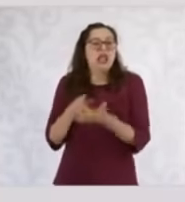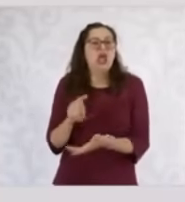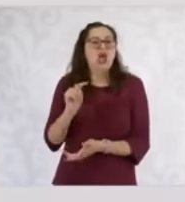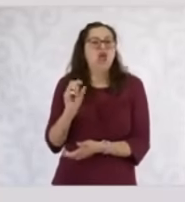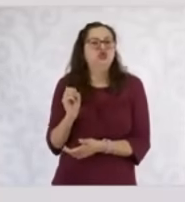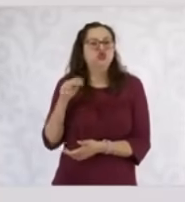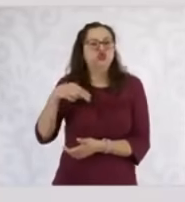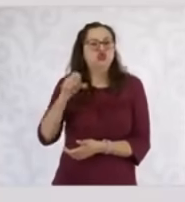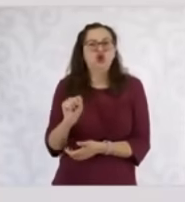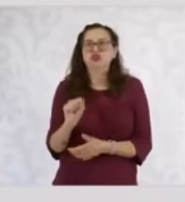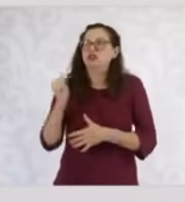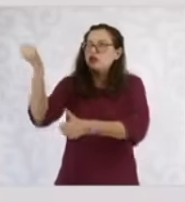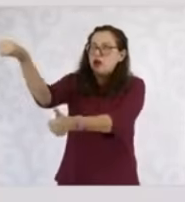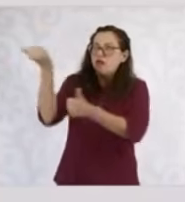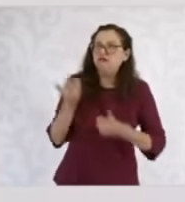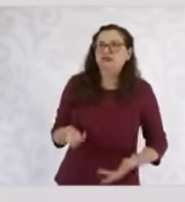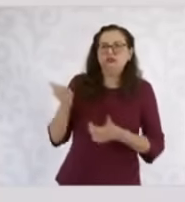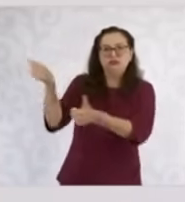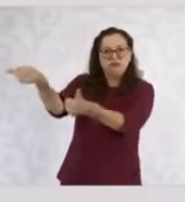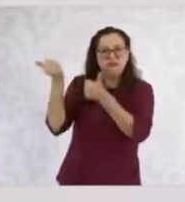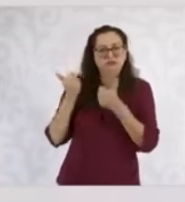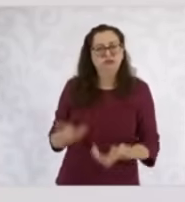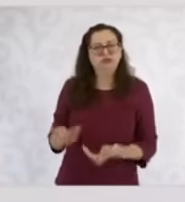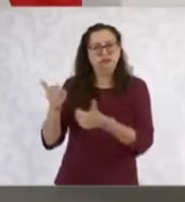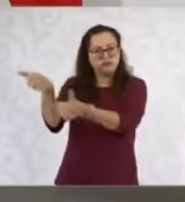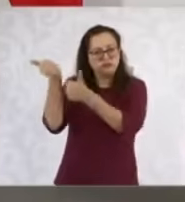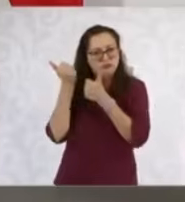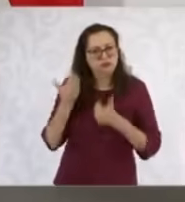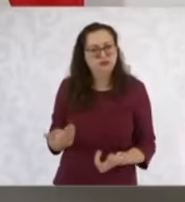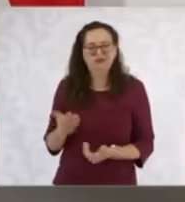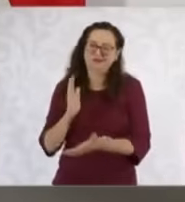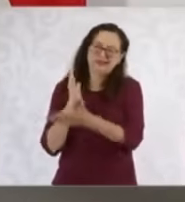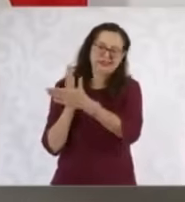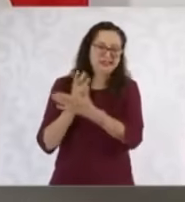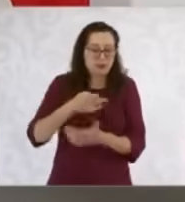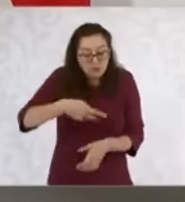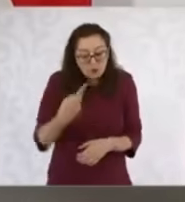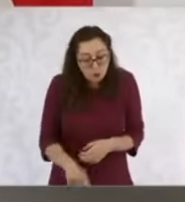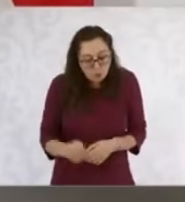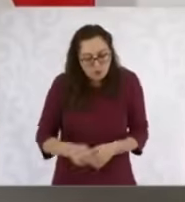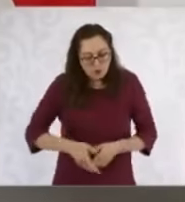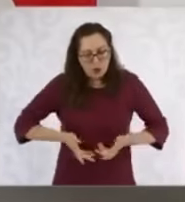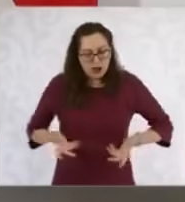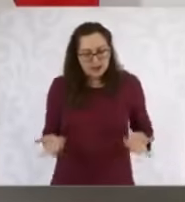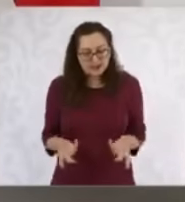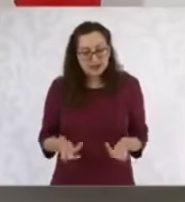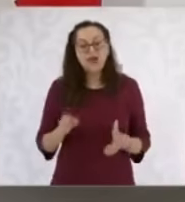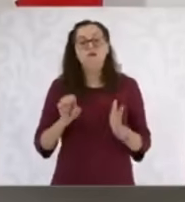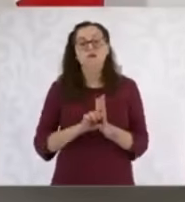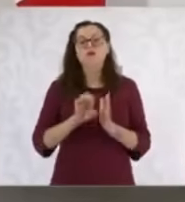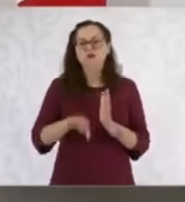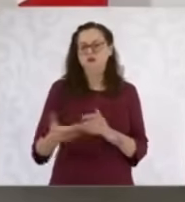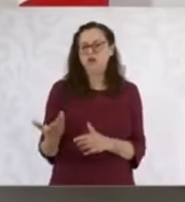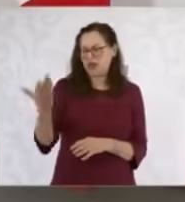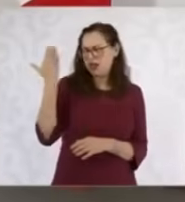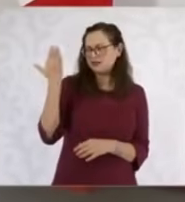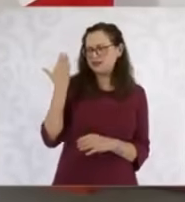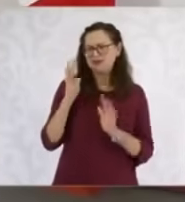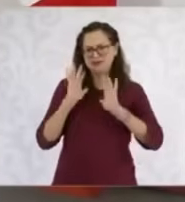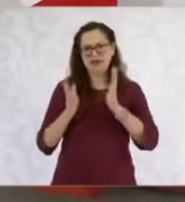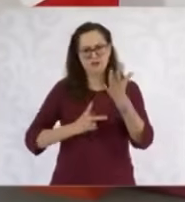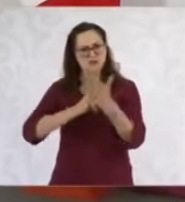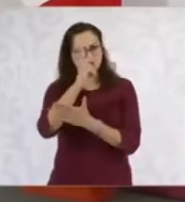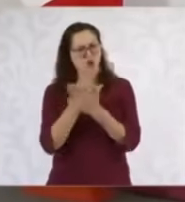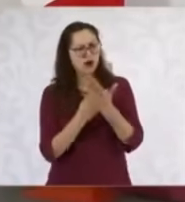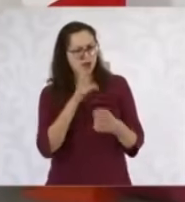anunció aquí Julio Verdeguer y su equipo de la Secretaría de Agricultura y Desarrollo Rural, y